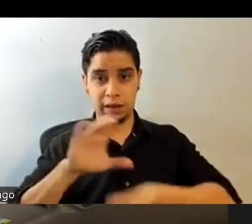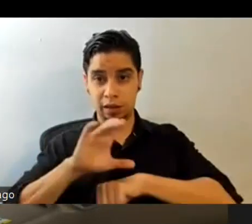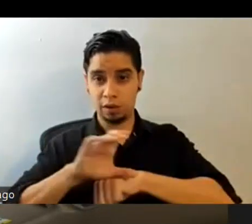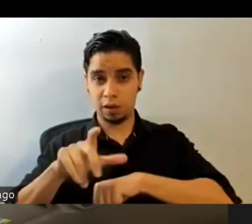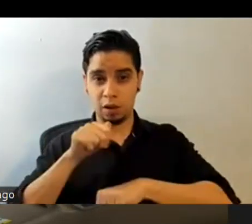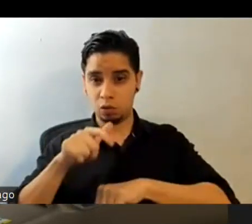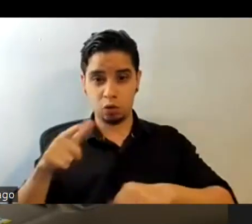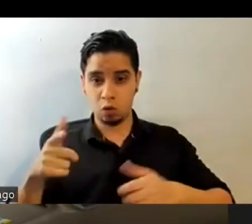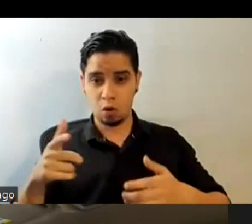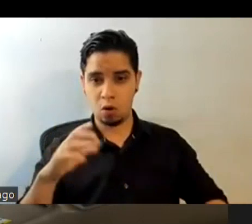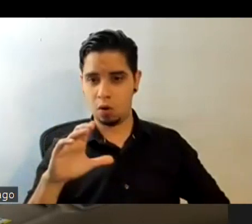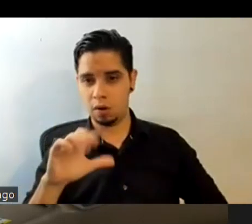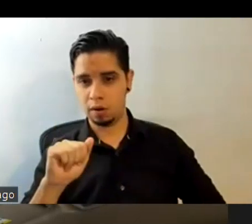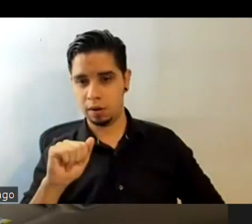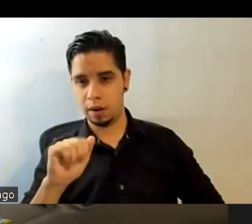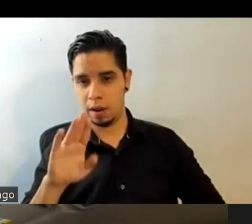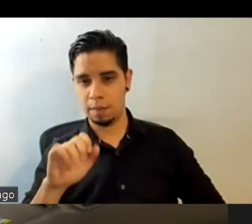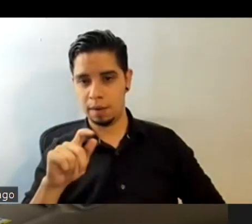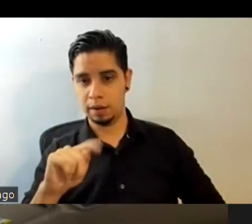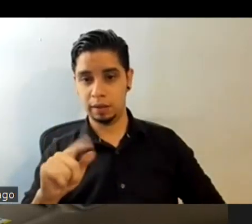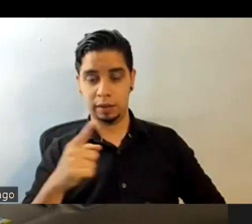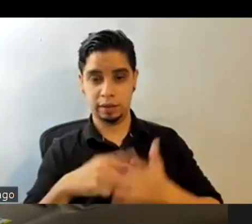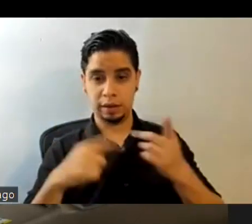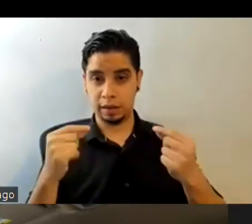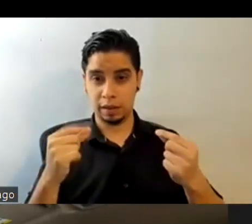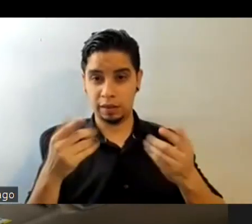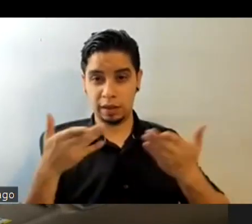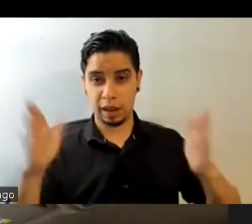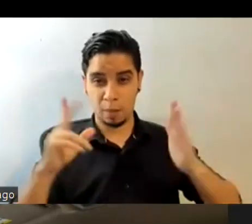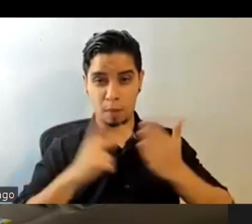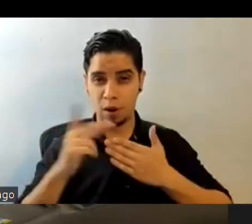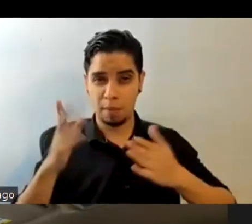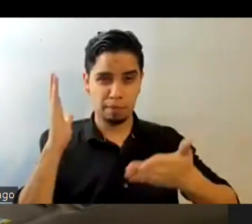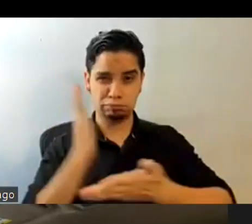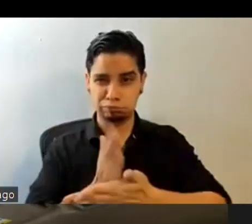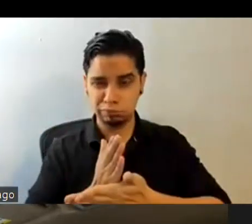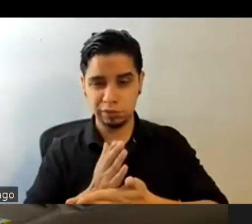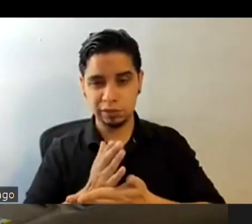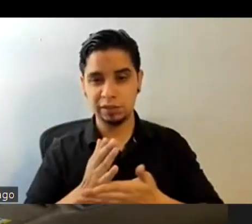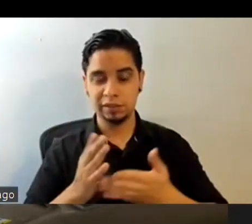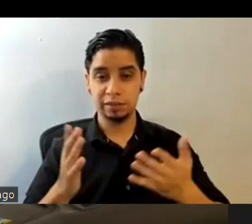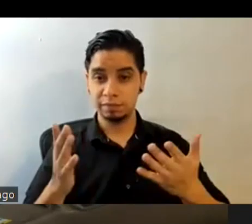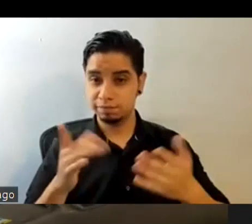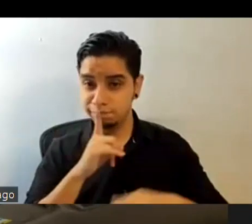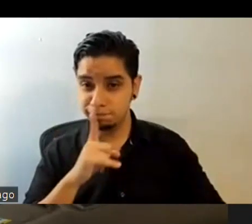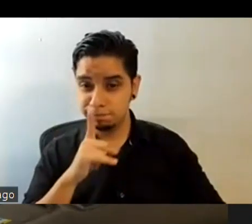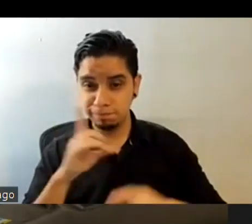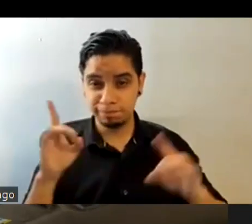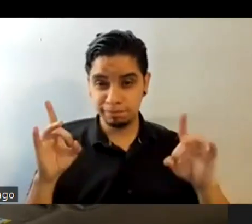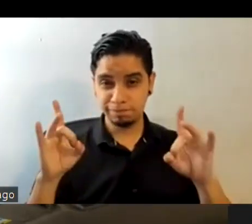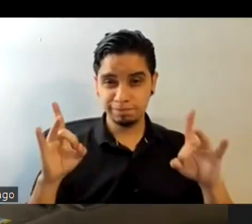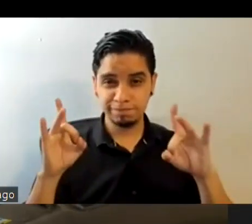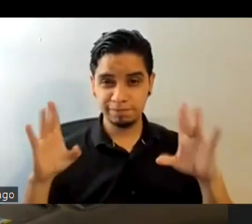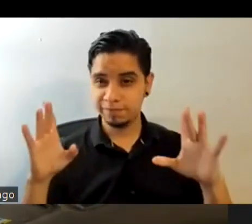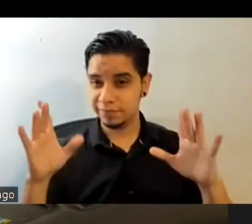esto no es un cabaret. Y prendió la luz y se acabó el programa. Hizo una cosa, pero a nivel